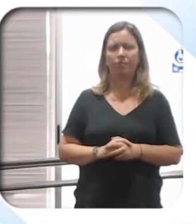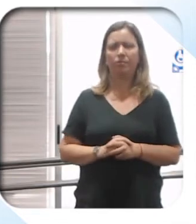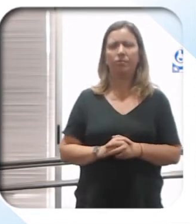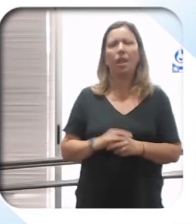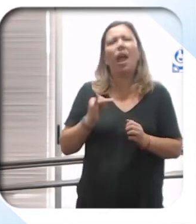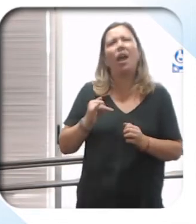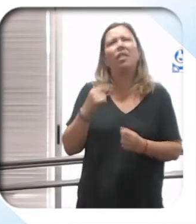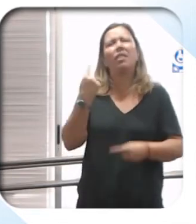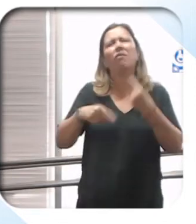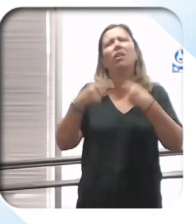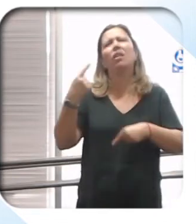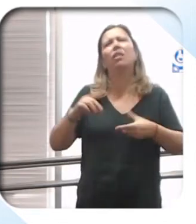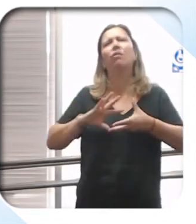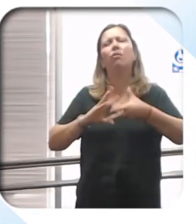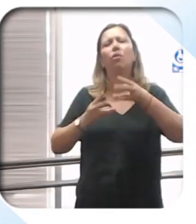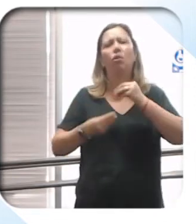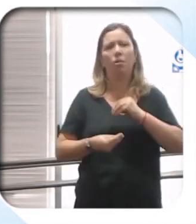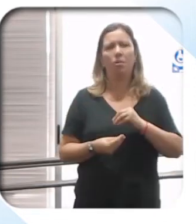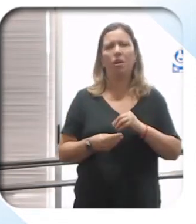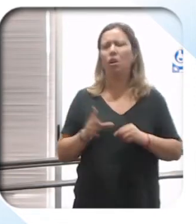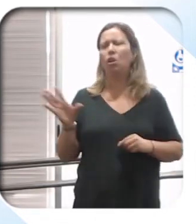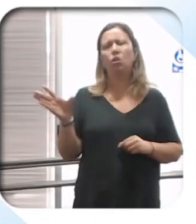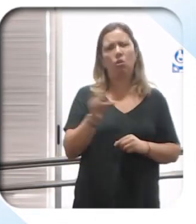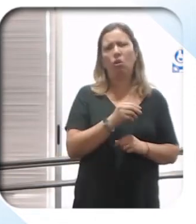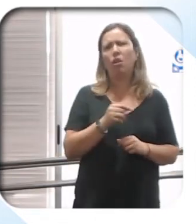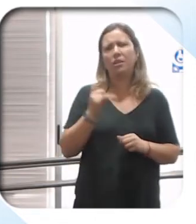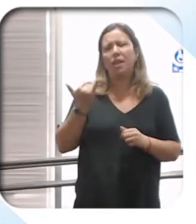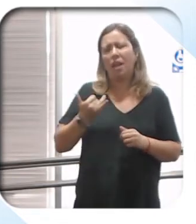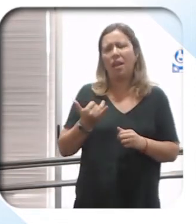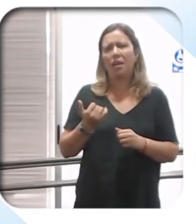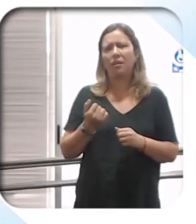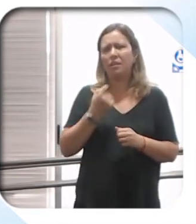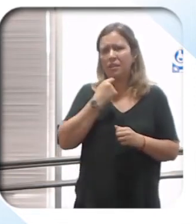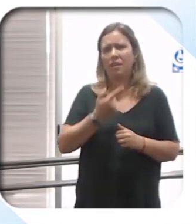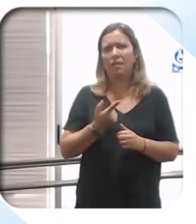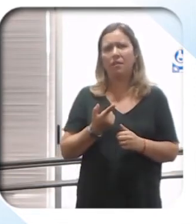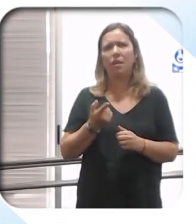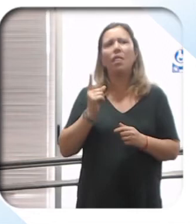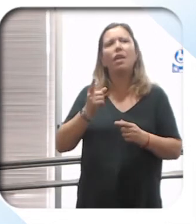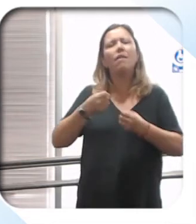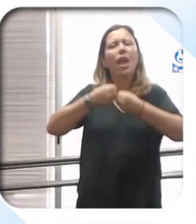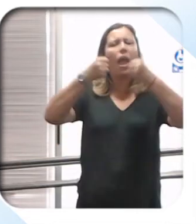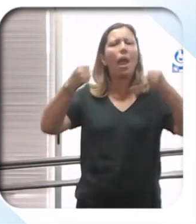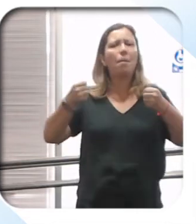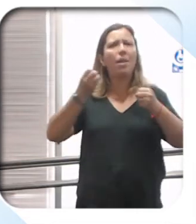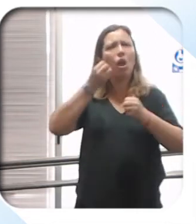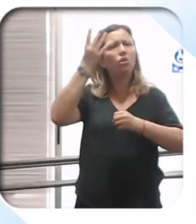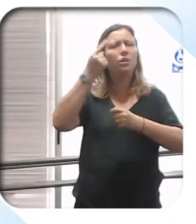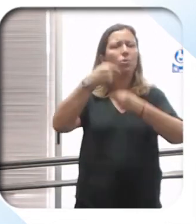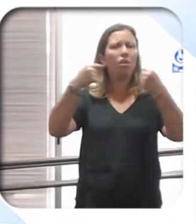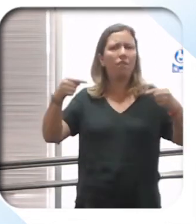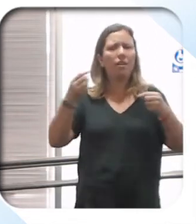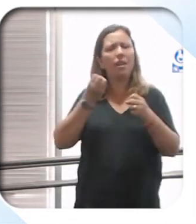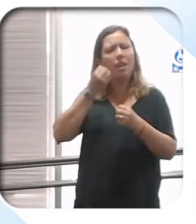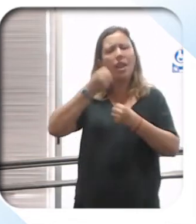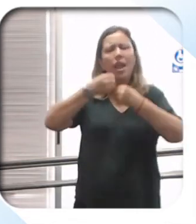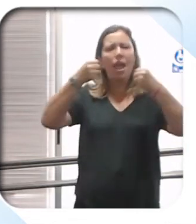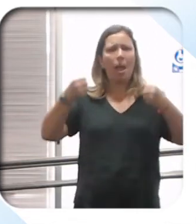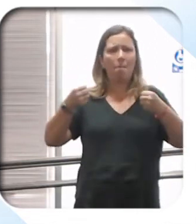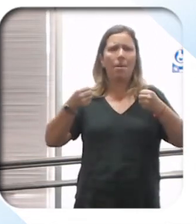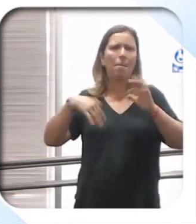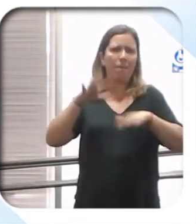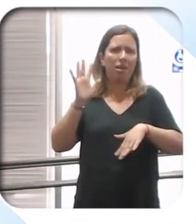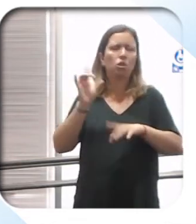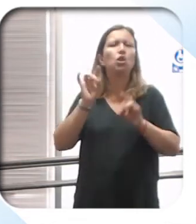Hay muchas formas y todas válidas, y por eso también hay que ampliar en estos conceptos, no solo ampliar